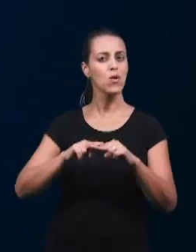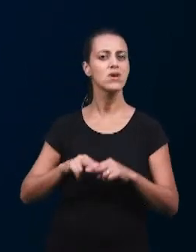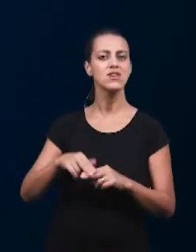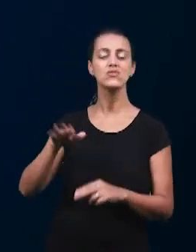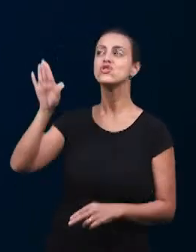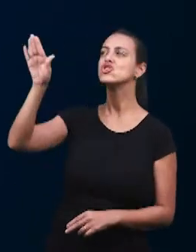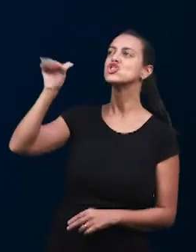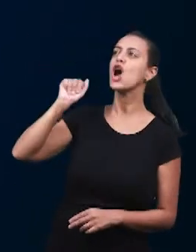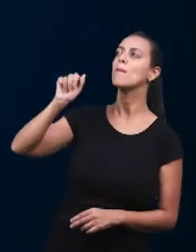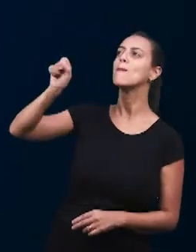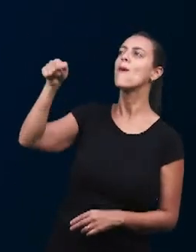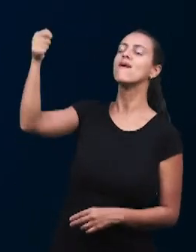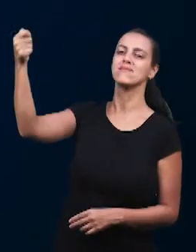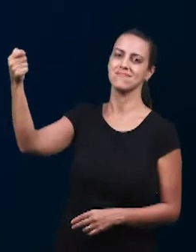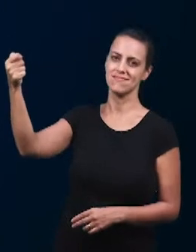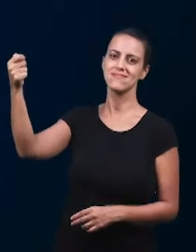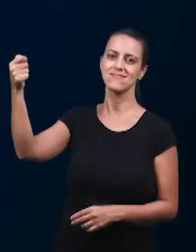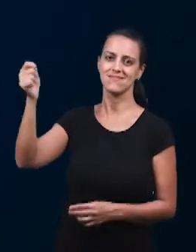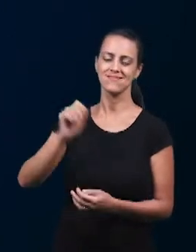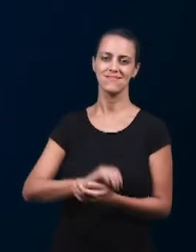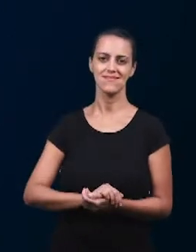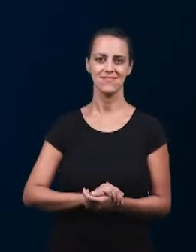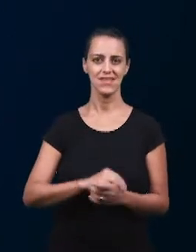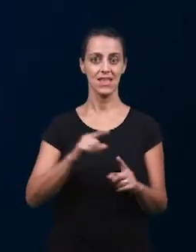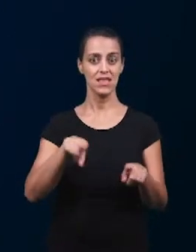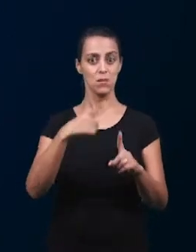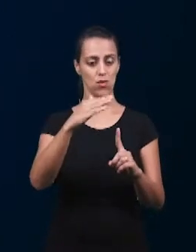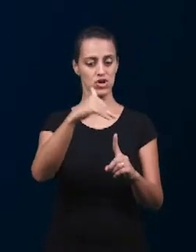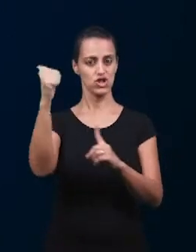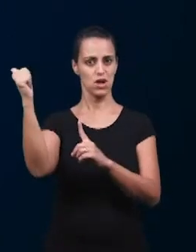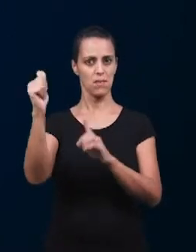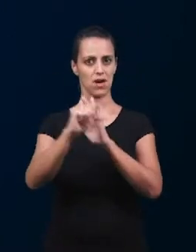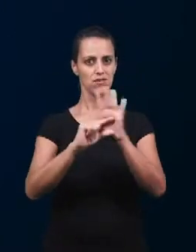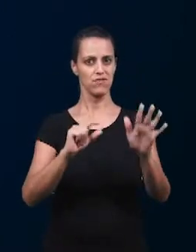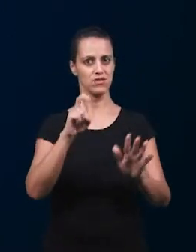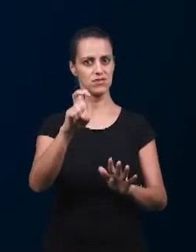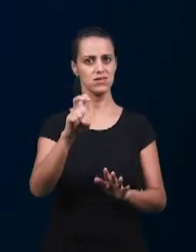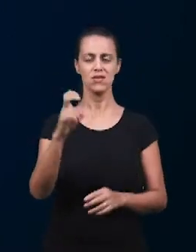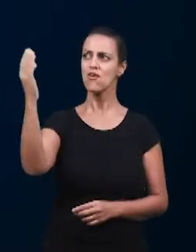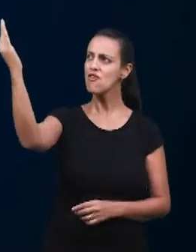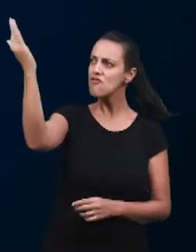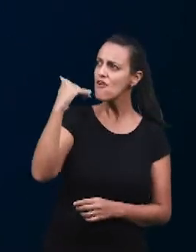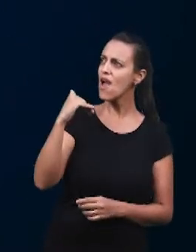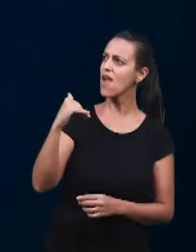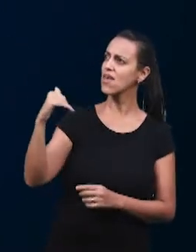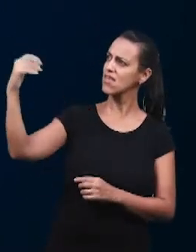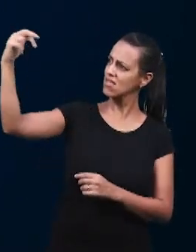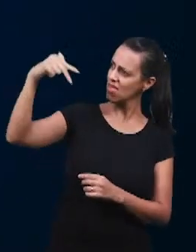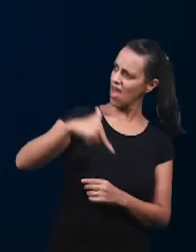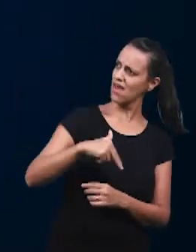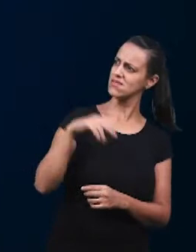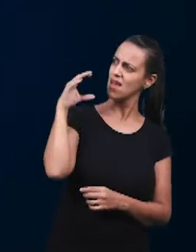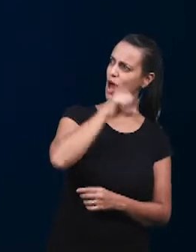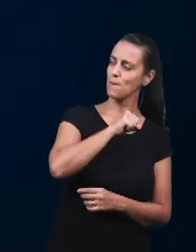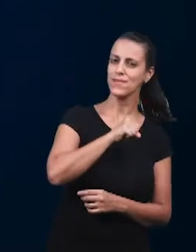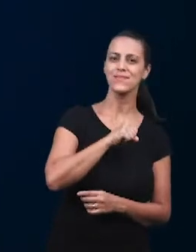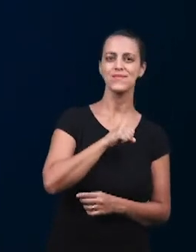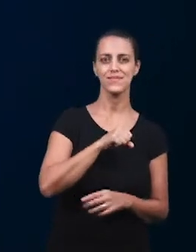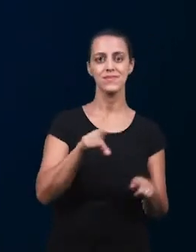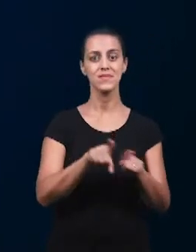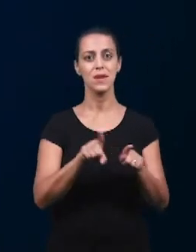su nombre. El llamado lo encontramos en el verso número 5. Desciende deprisa.